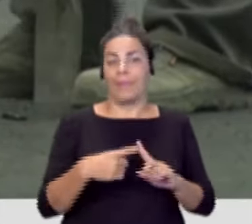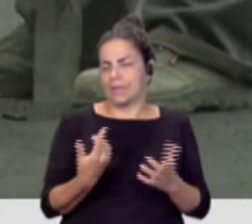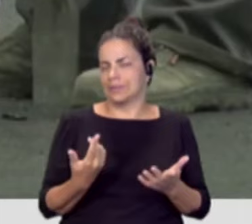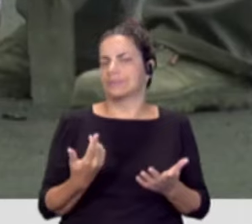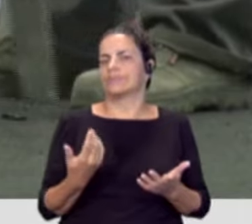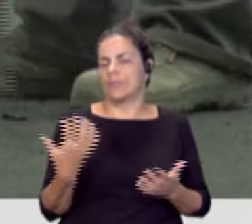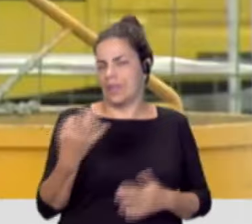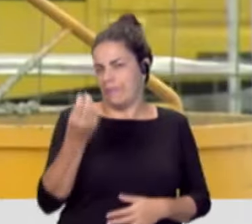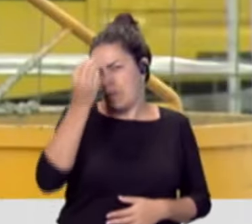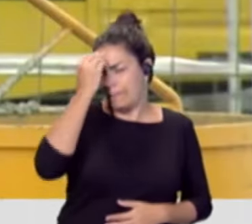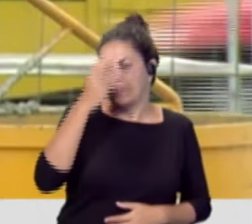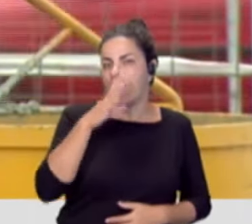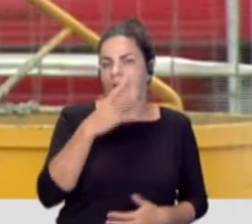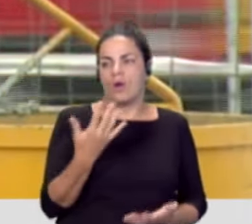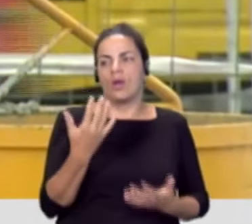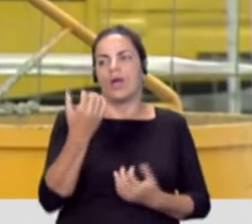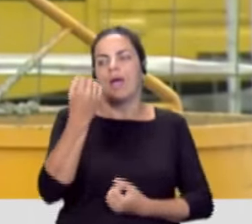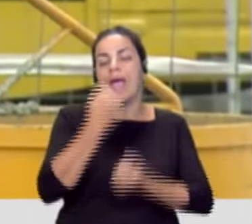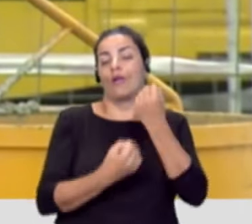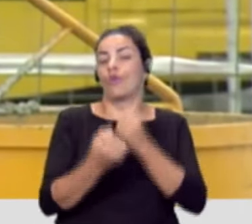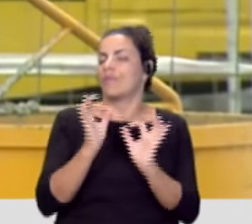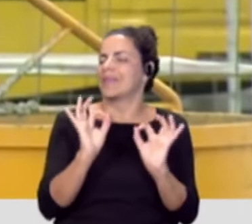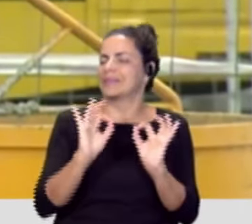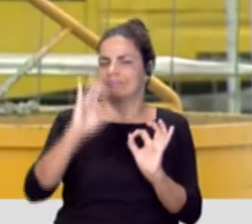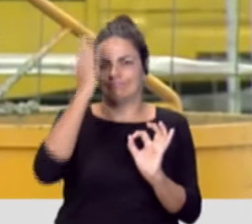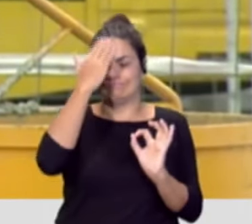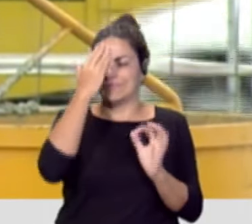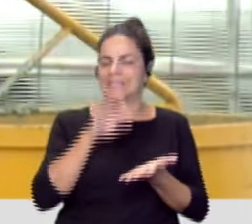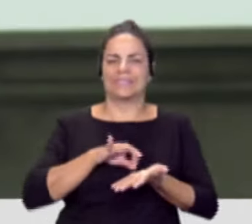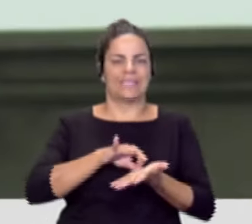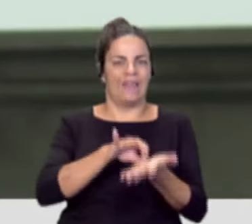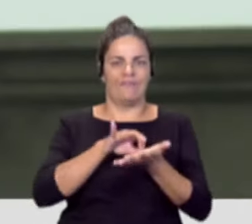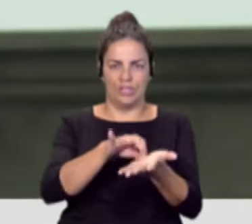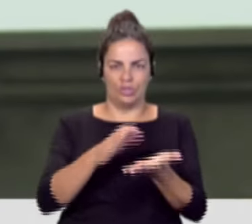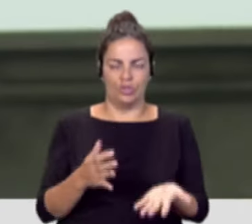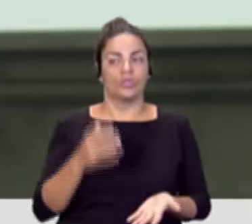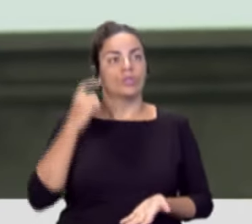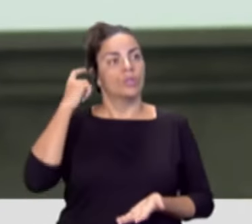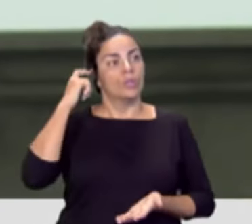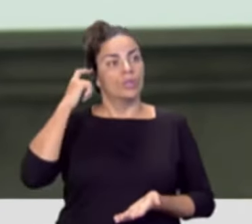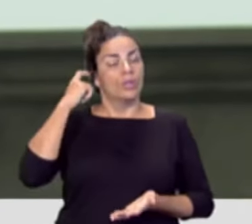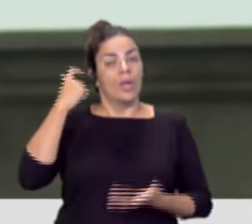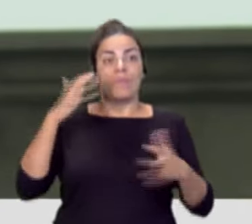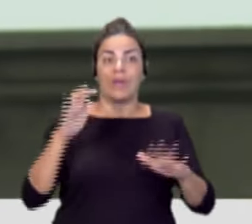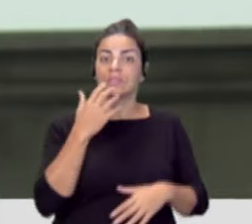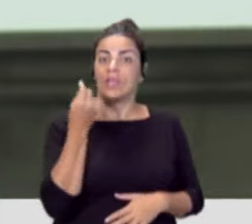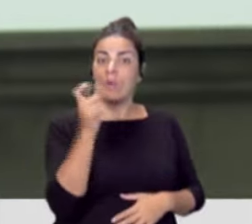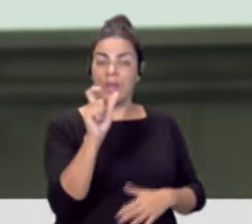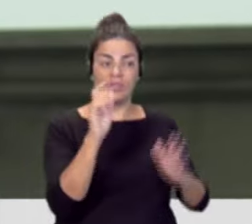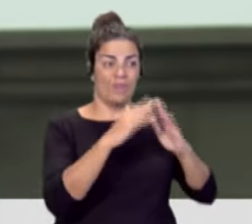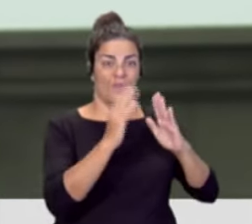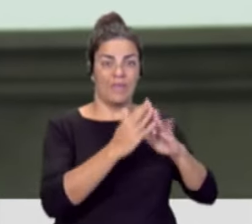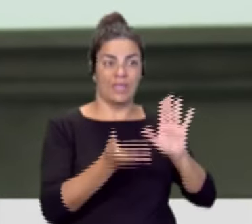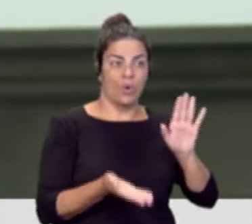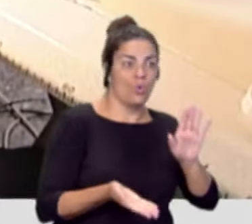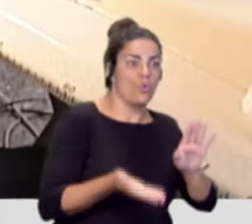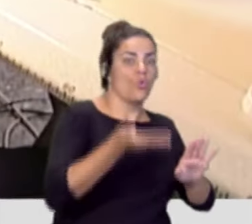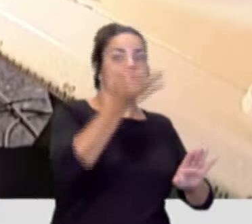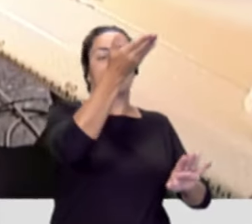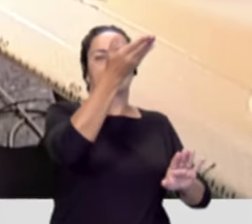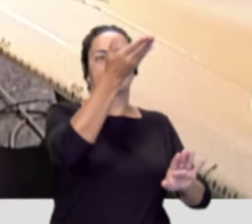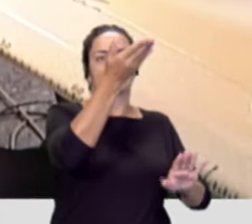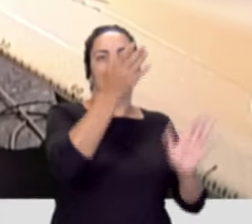economía de servicio, pero claro, si la vivienda sube mucho, ya no solamente es una cuestión